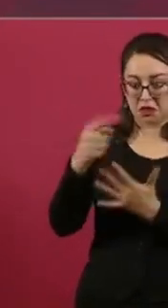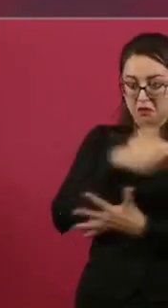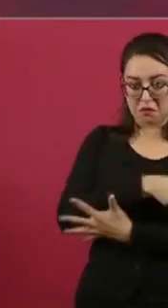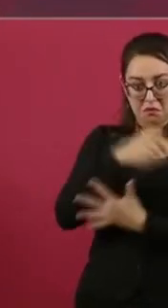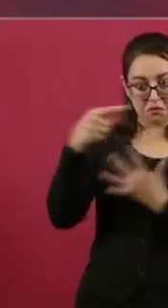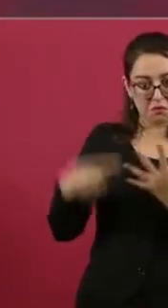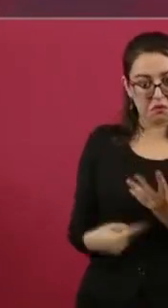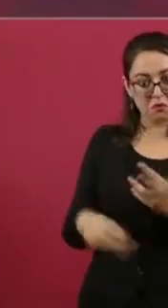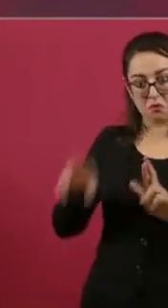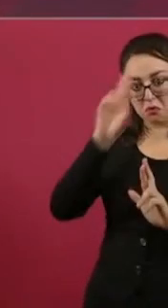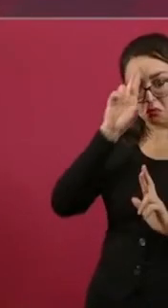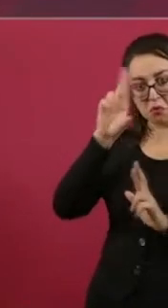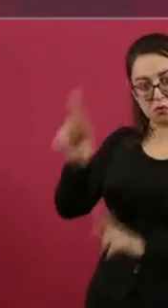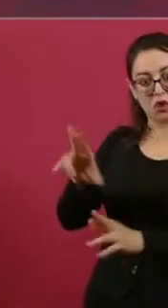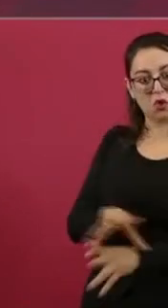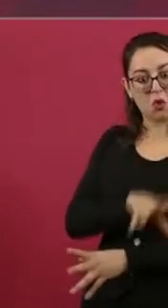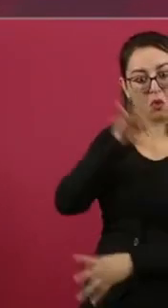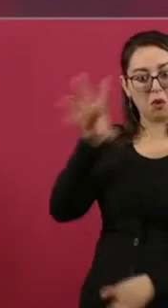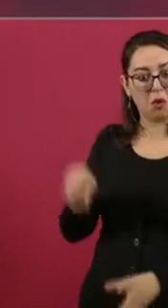y no debe de ser